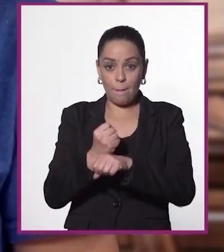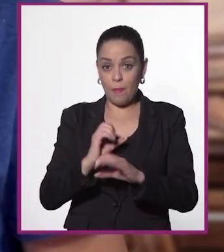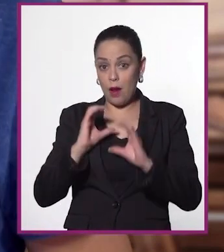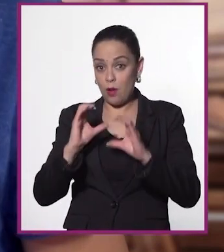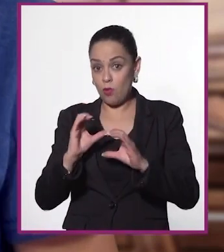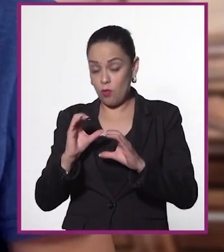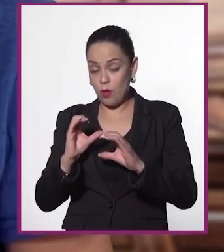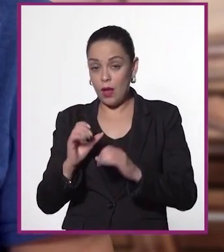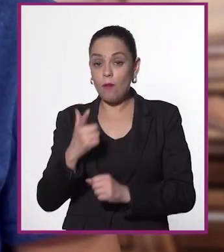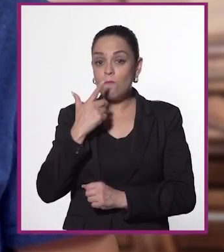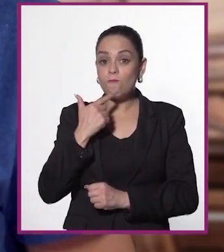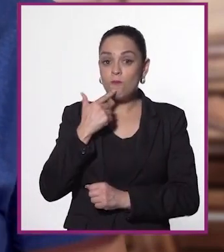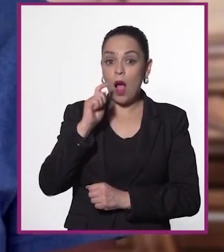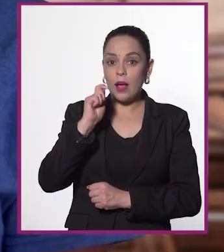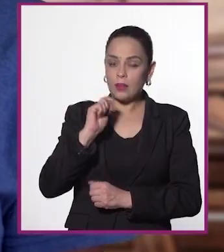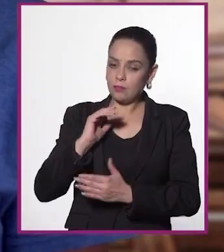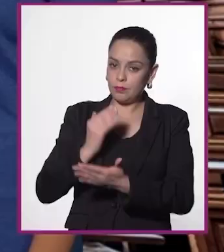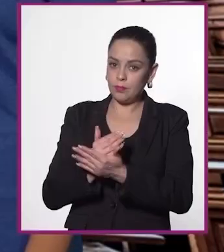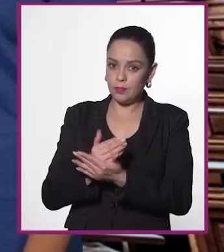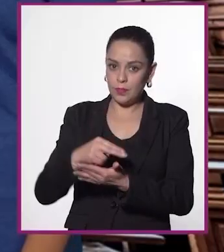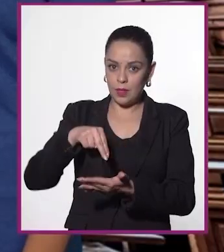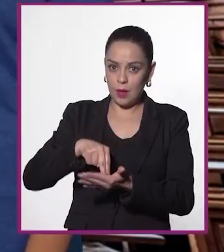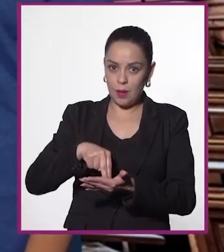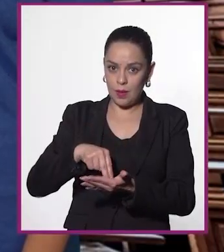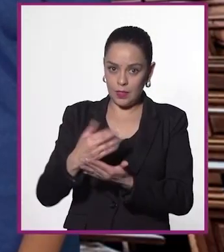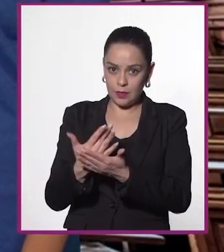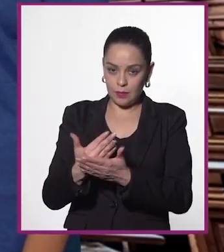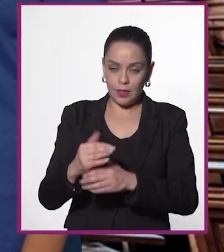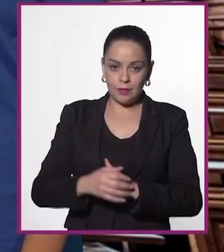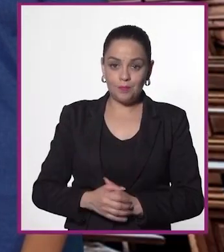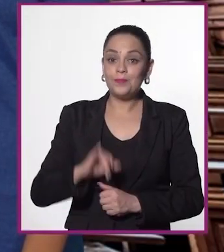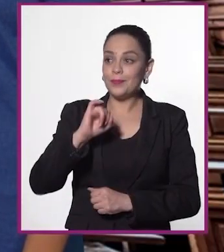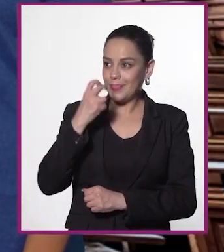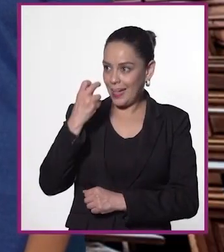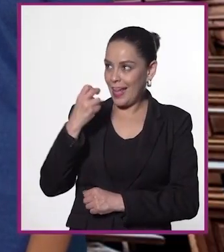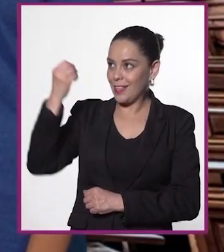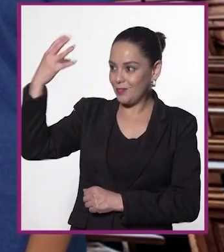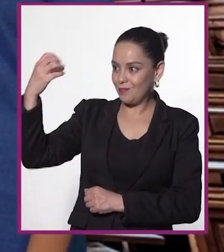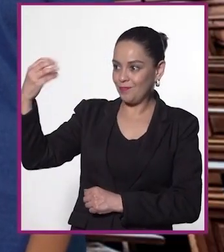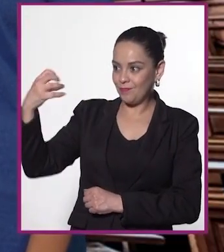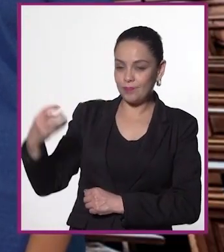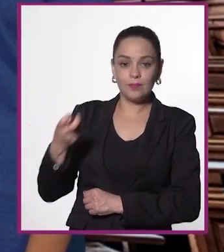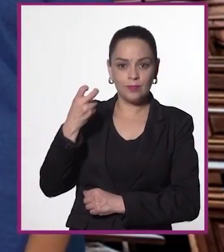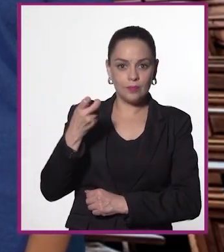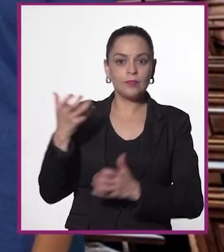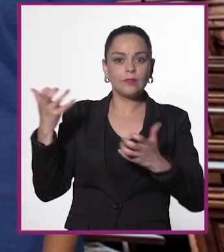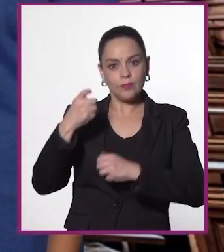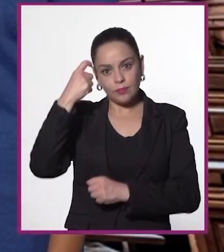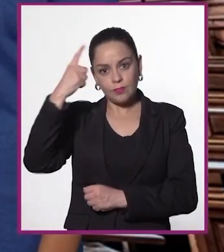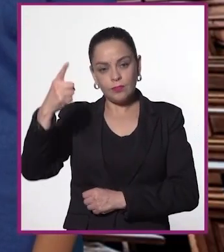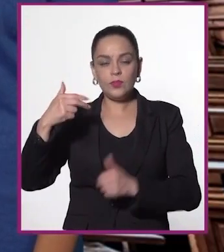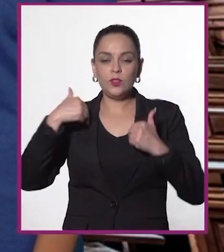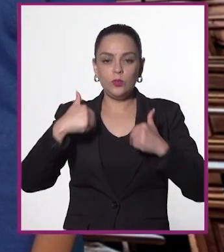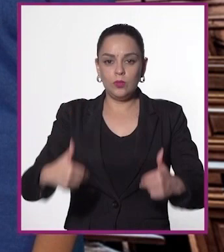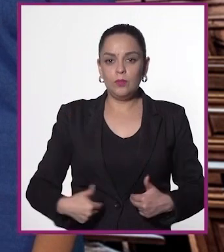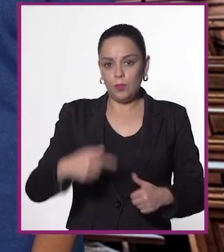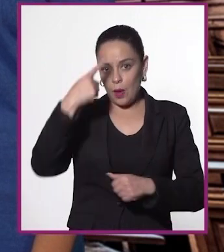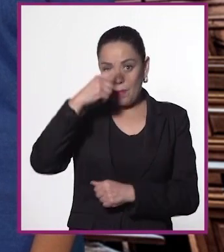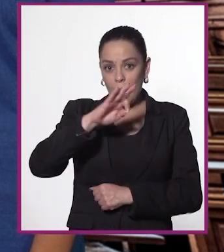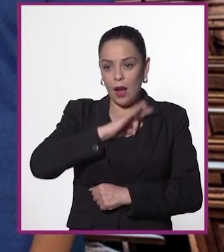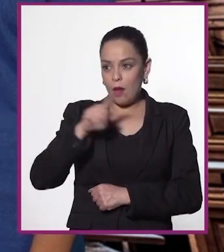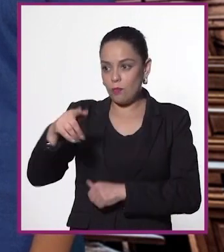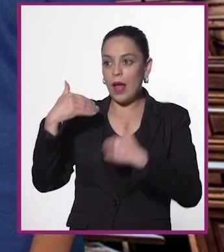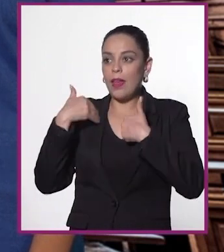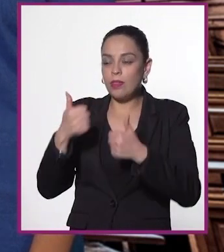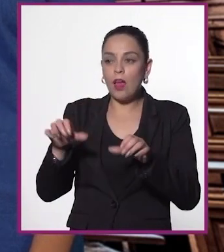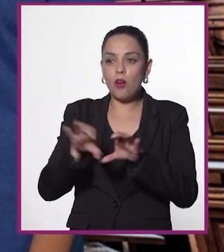el rojo significa que hay que detenerse. ¡Exacto! Estas convenciones fueron creadas por los seres humanos para dar a entender cómo